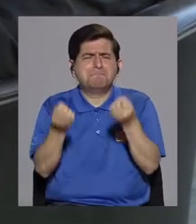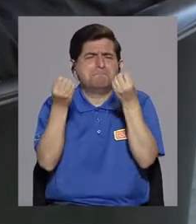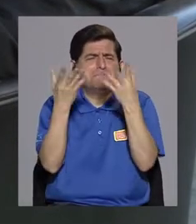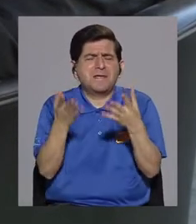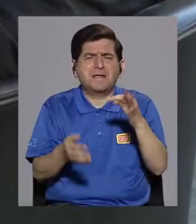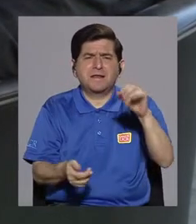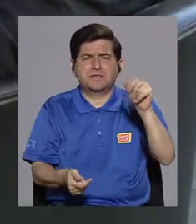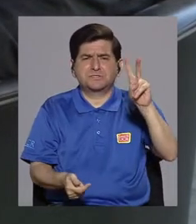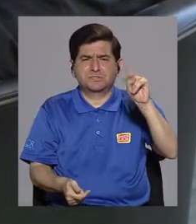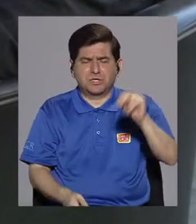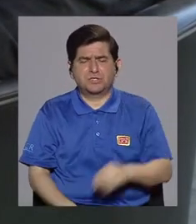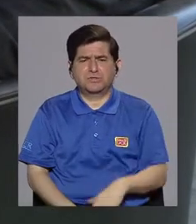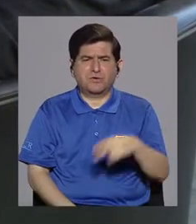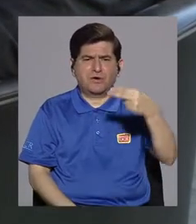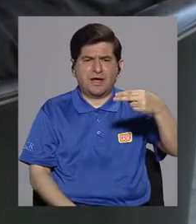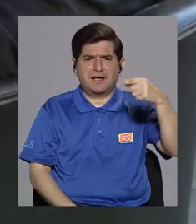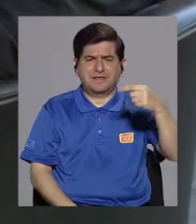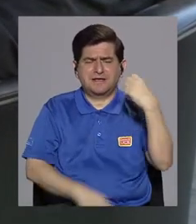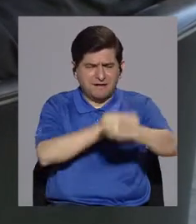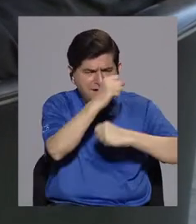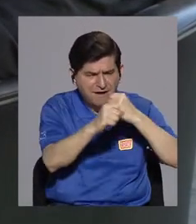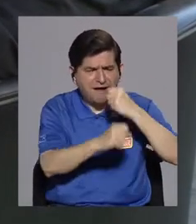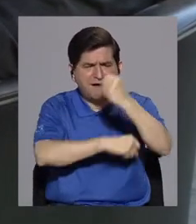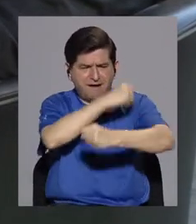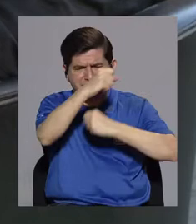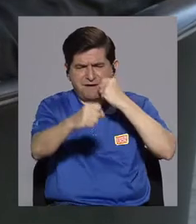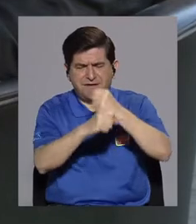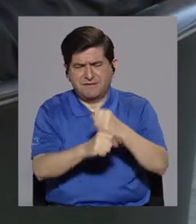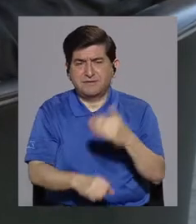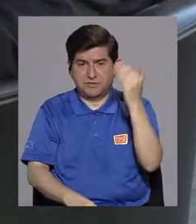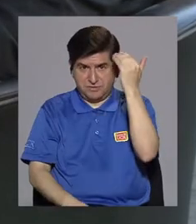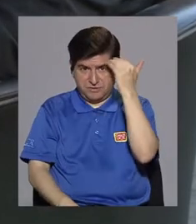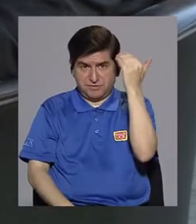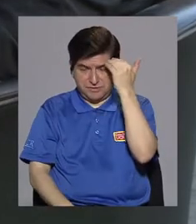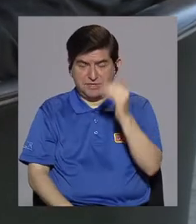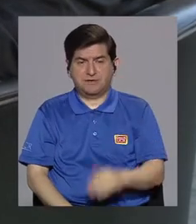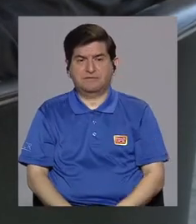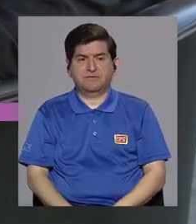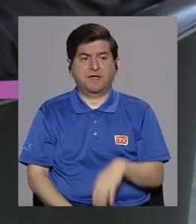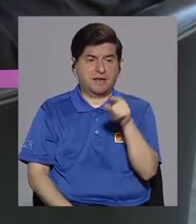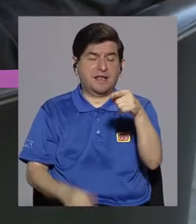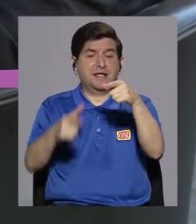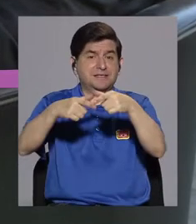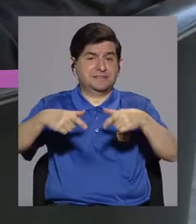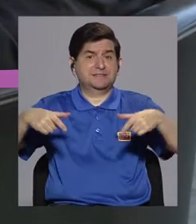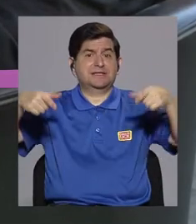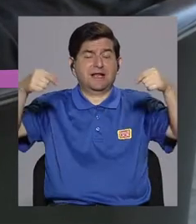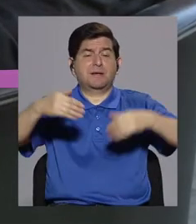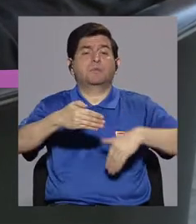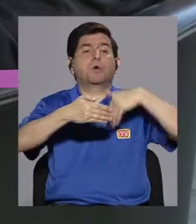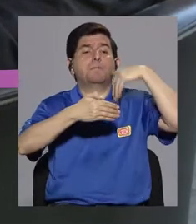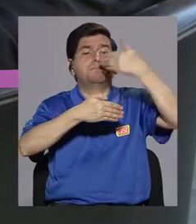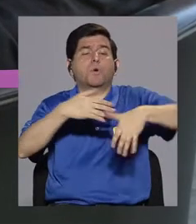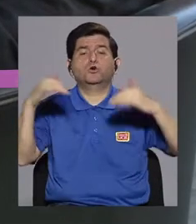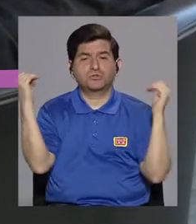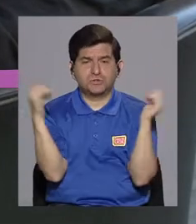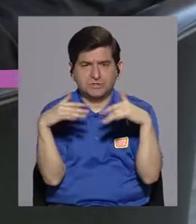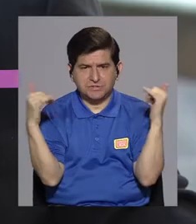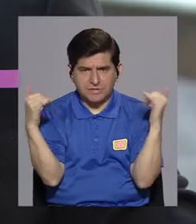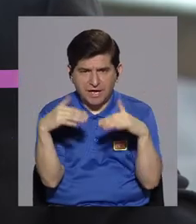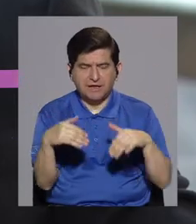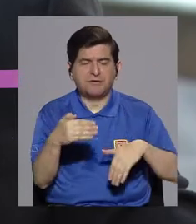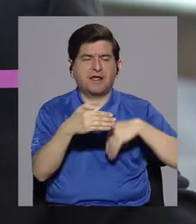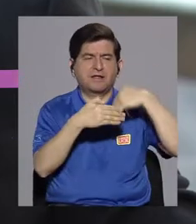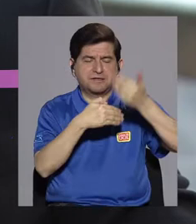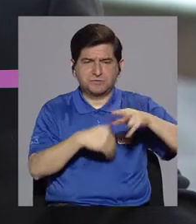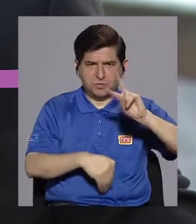miles de toneladas de mercurio durante varios años. Hay que ubicarse que estamos pensando en un Japón posguerra,